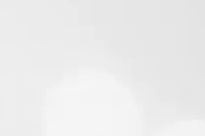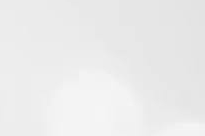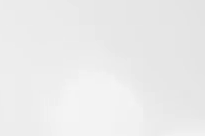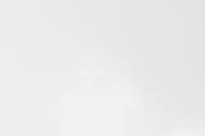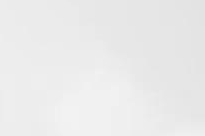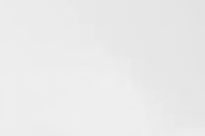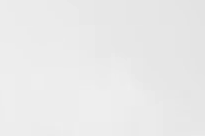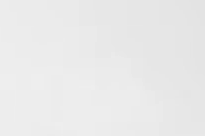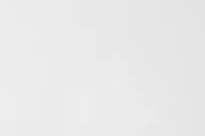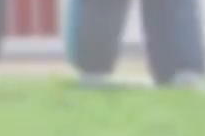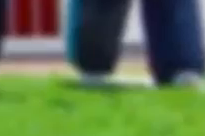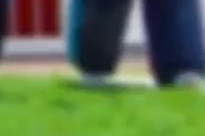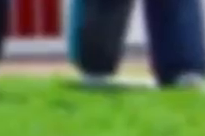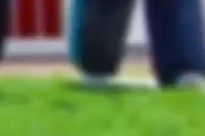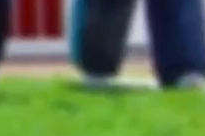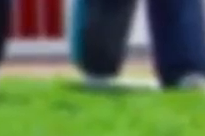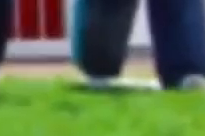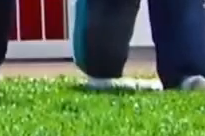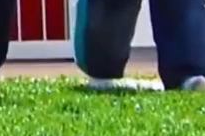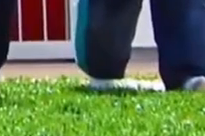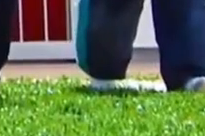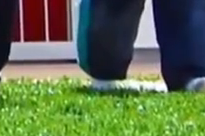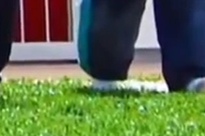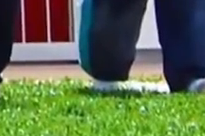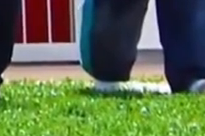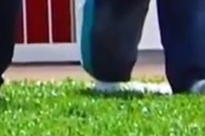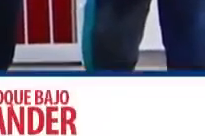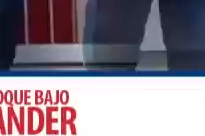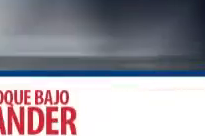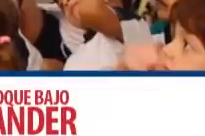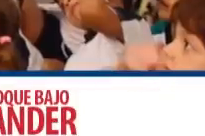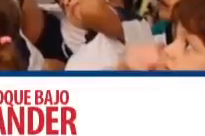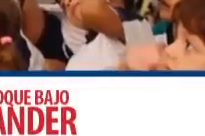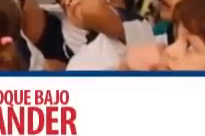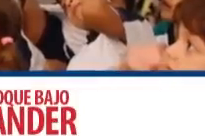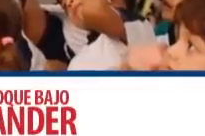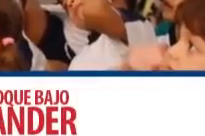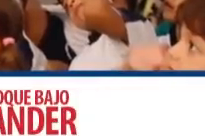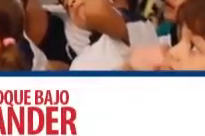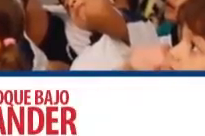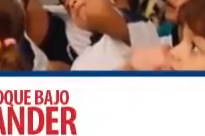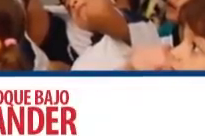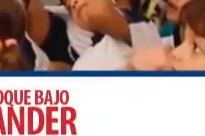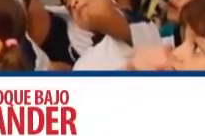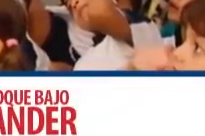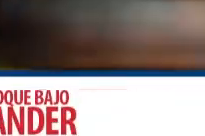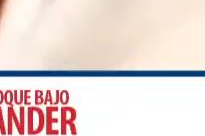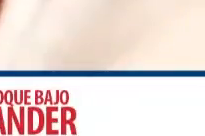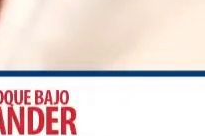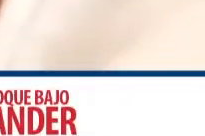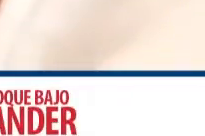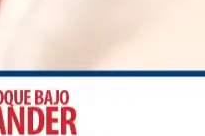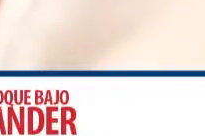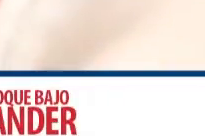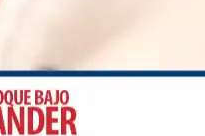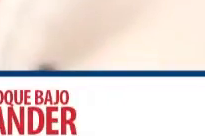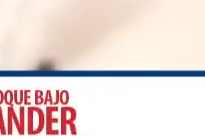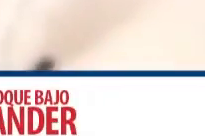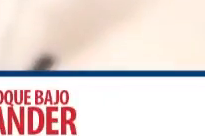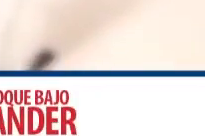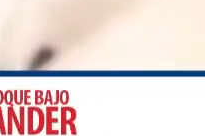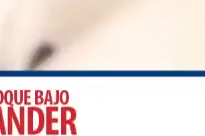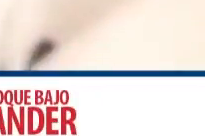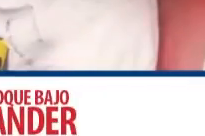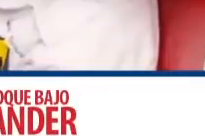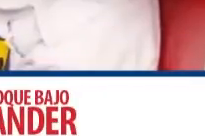Campestre Goyavier, un lugar especial para los más pequeños. Tenemos espacios pedagógicos propios para la formación académica,